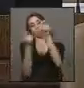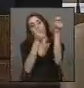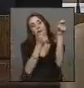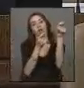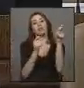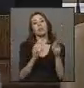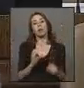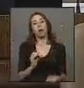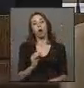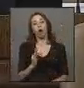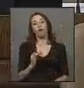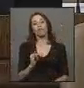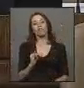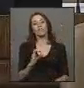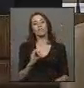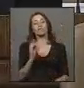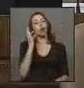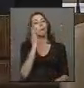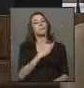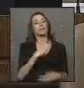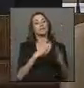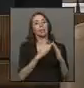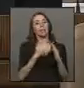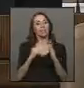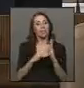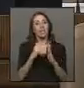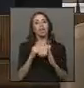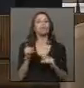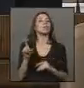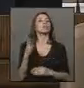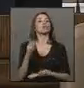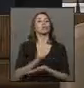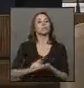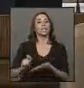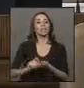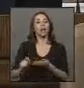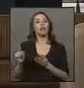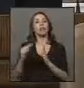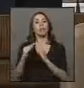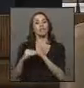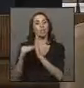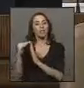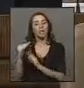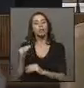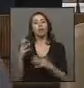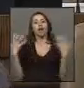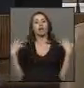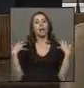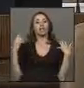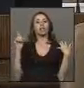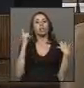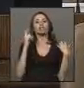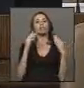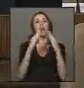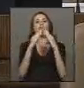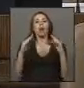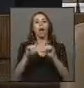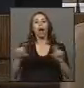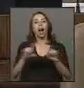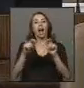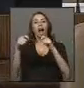ministra de Vivienda, a la subsecretaria de la cartera, al encargado nacional de campamentos,